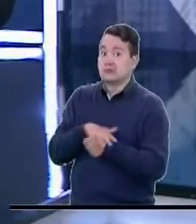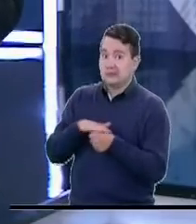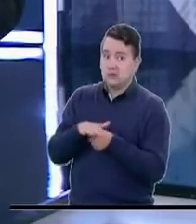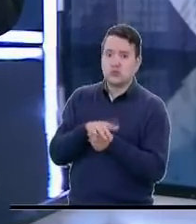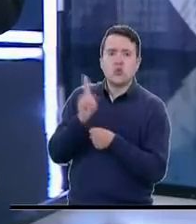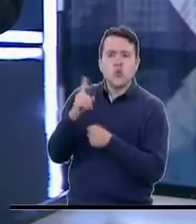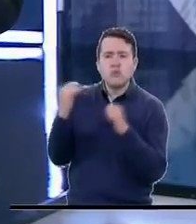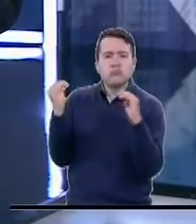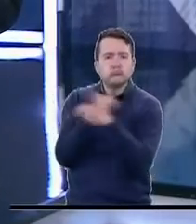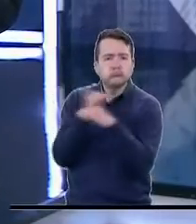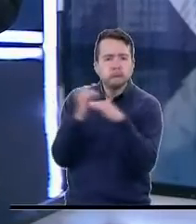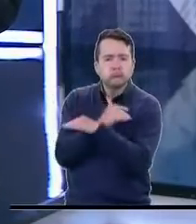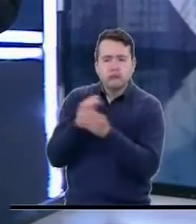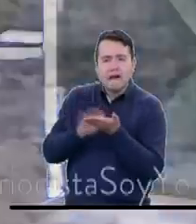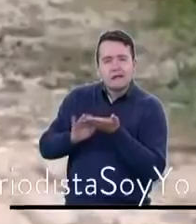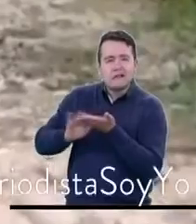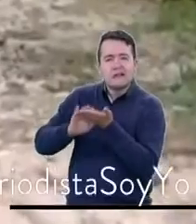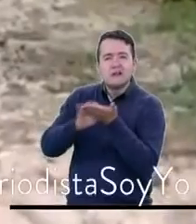de la carretera.